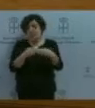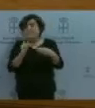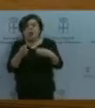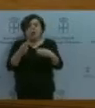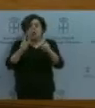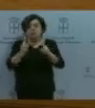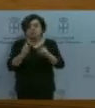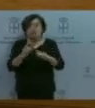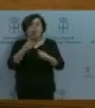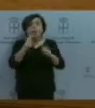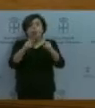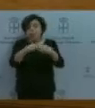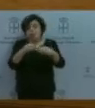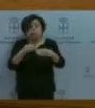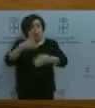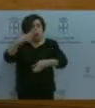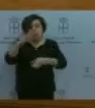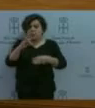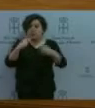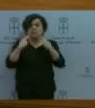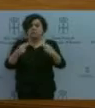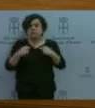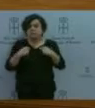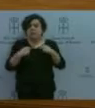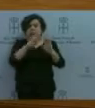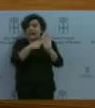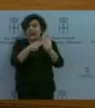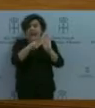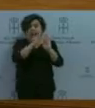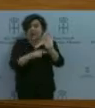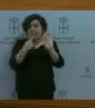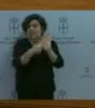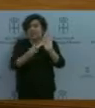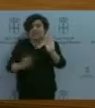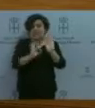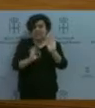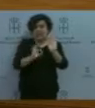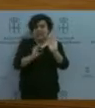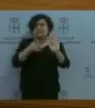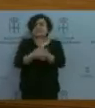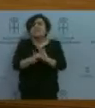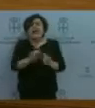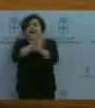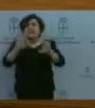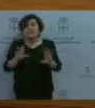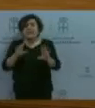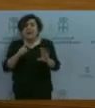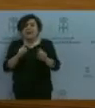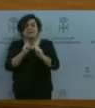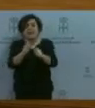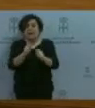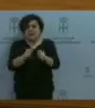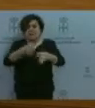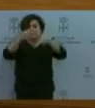justamente clarificar, para que todos seamos conscientes, clarificar y dar seguridad jurídica, que el uso del asturiano puede usarse como siempre se usó,